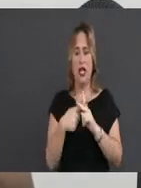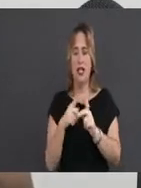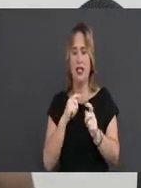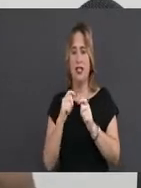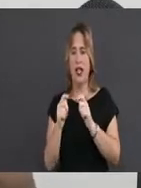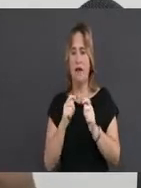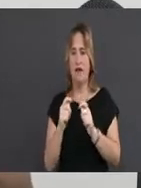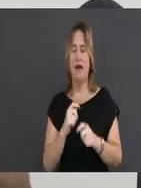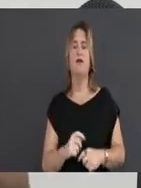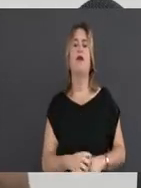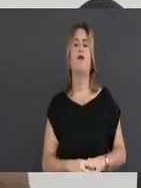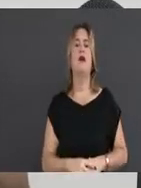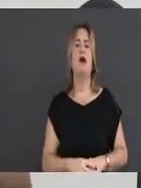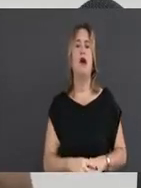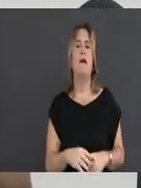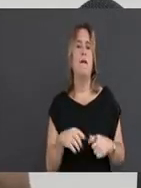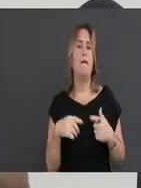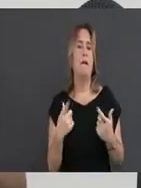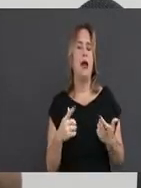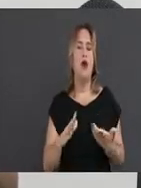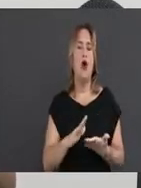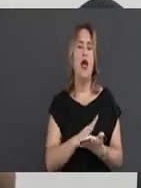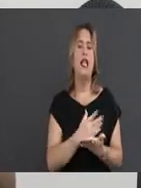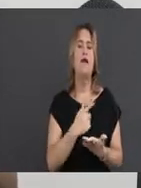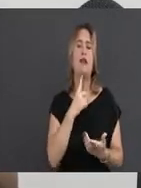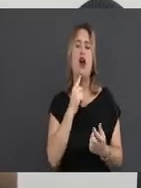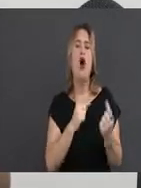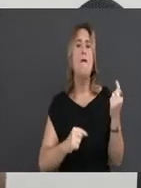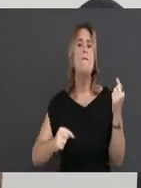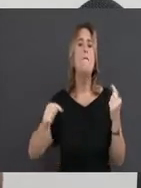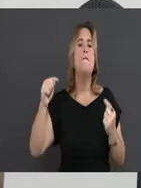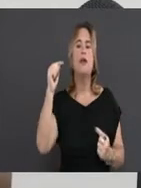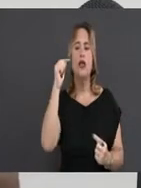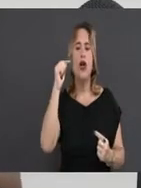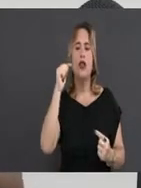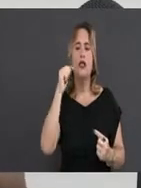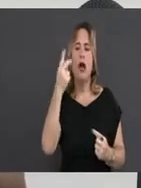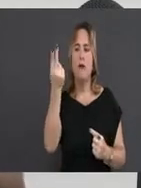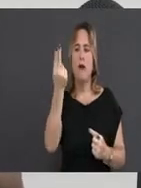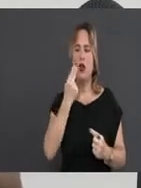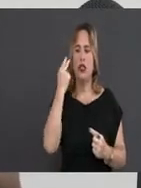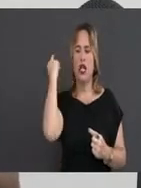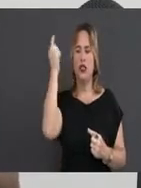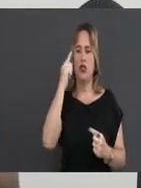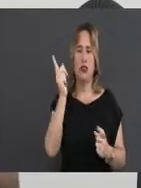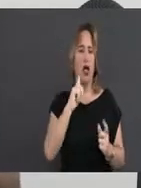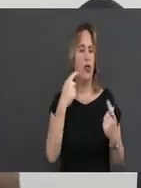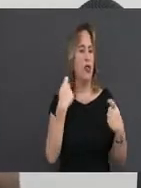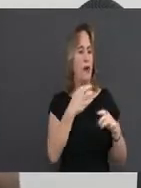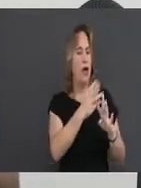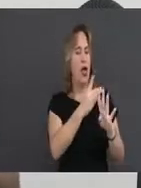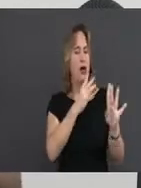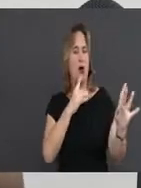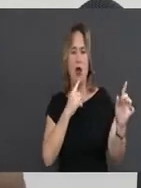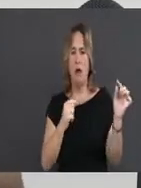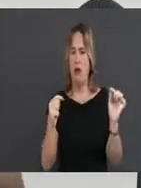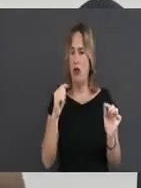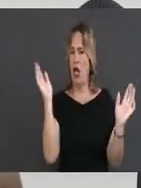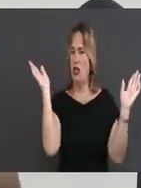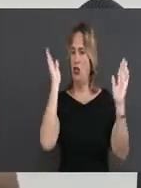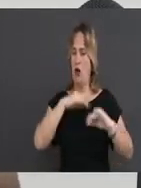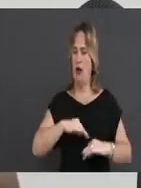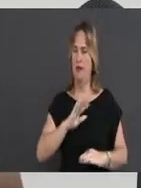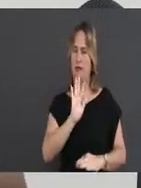móvil. Lo que se eliminó fue la prioridad por orientación nacional, la prioridad en la cola de estos